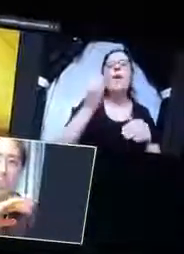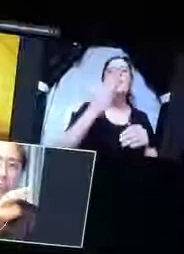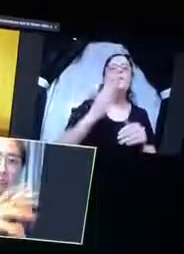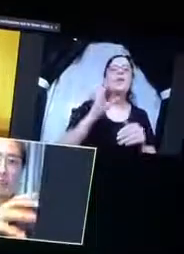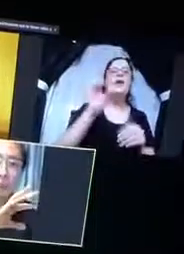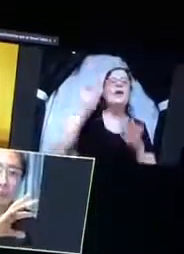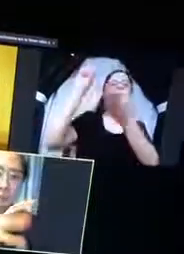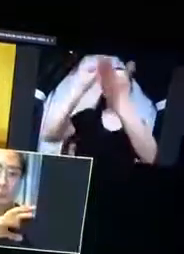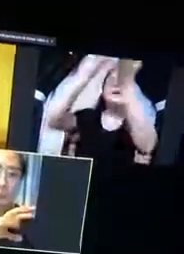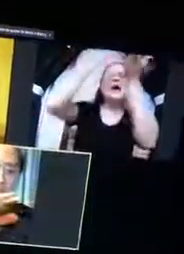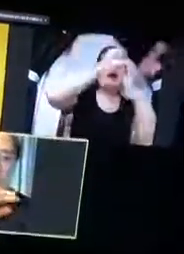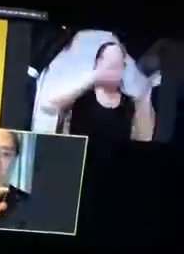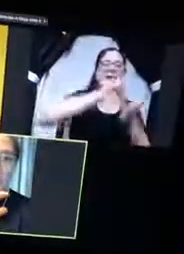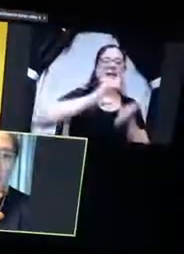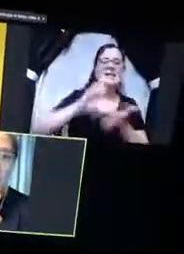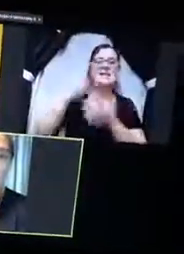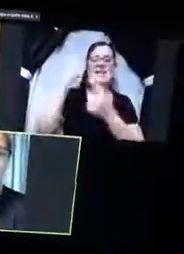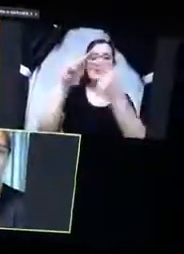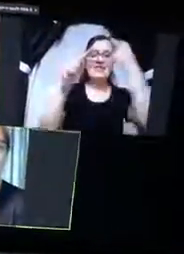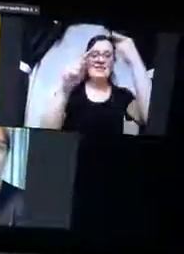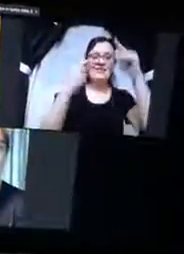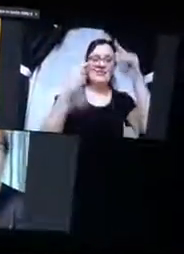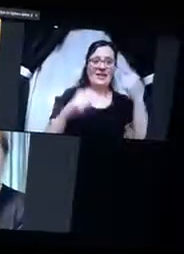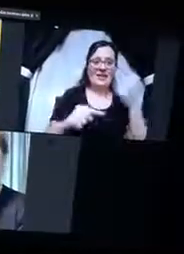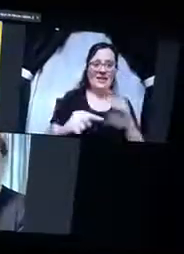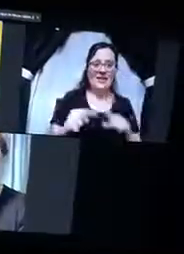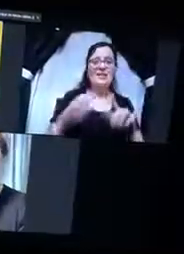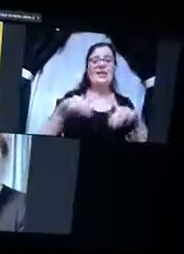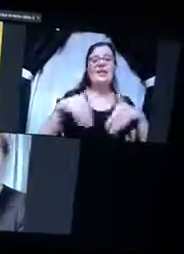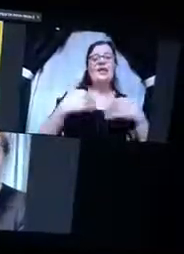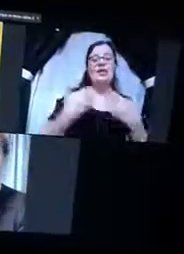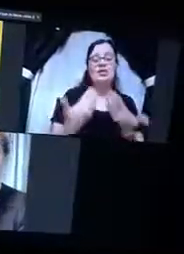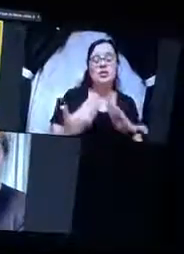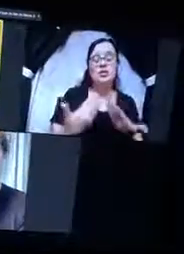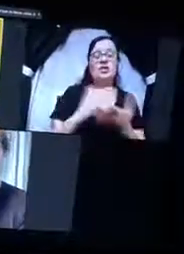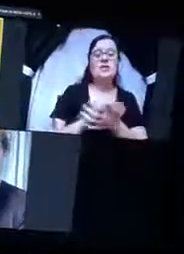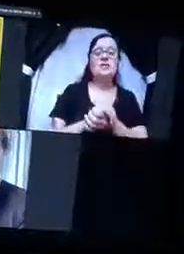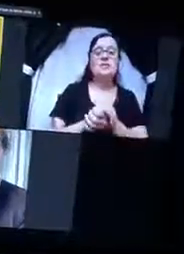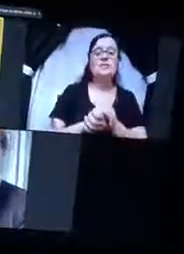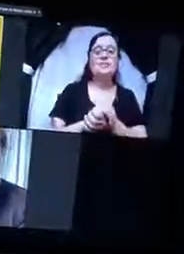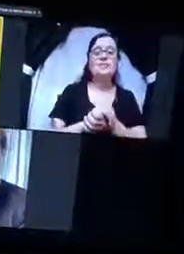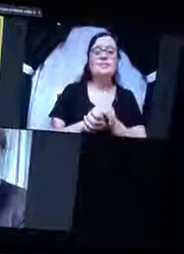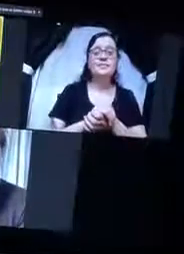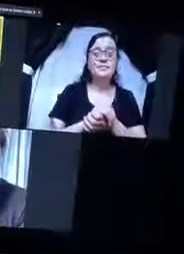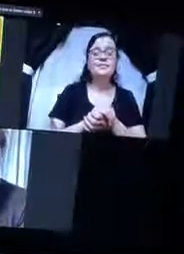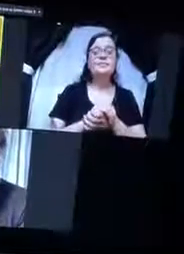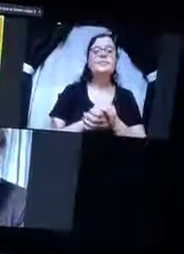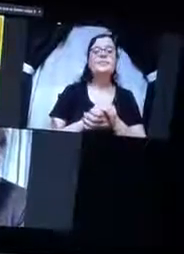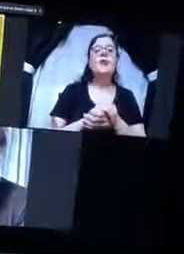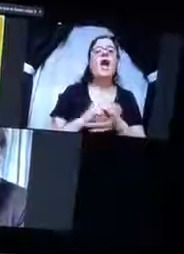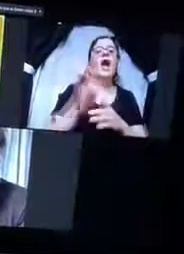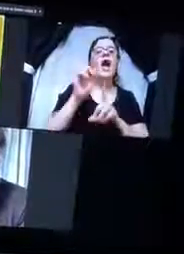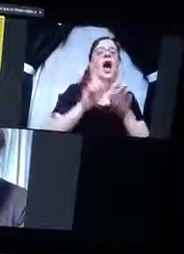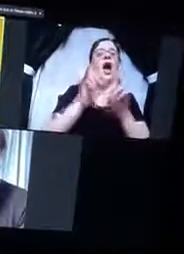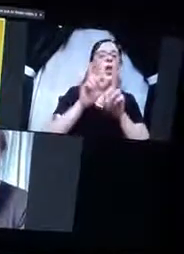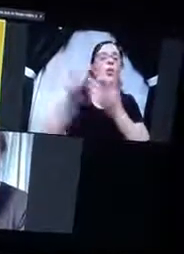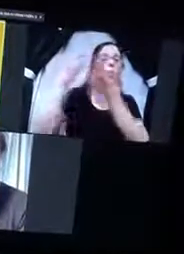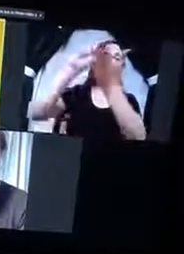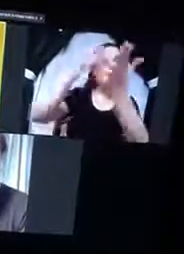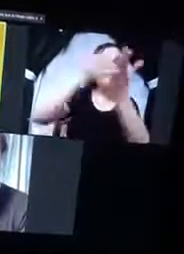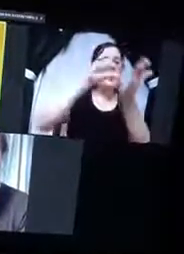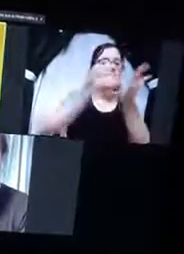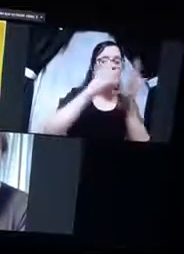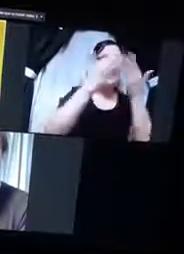porque creo que cada país también se maneja. Tenemos, hay diplomados que se van abriendo en diferentes países también,